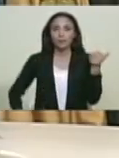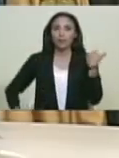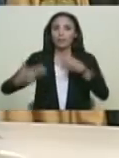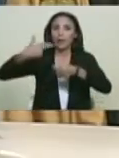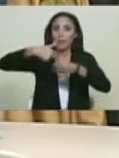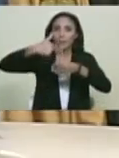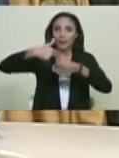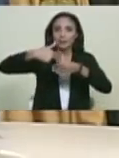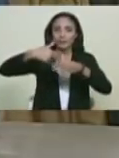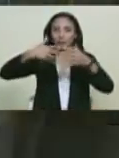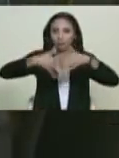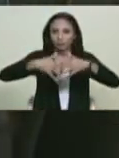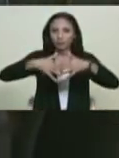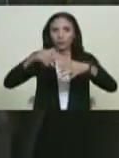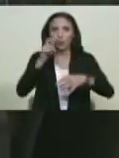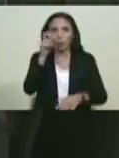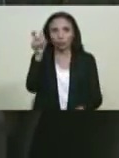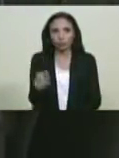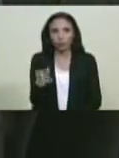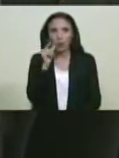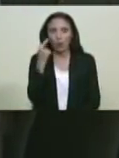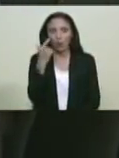camarada compañero